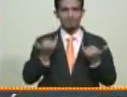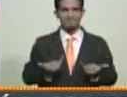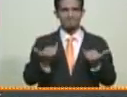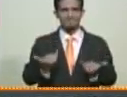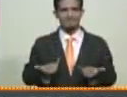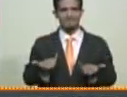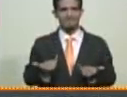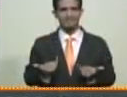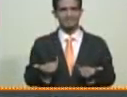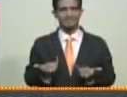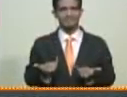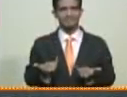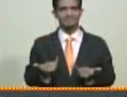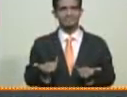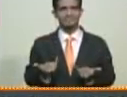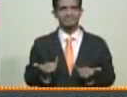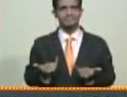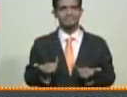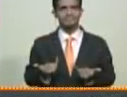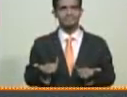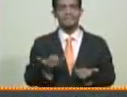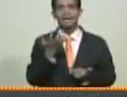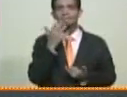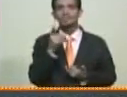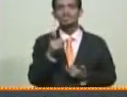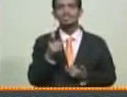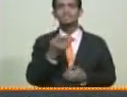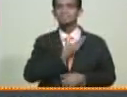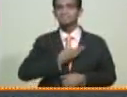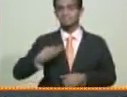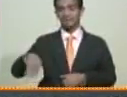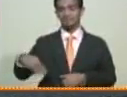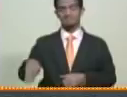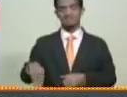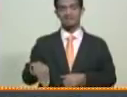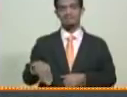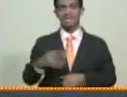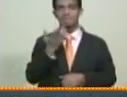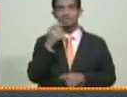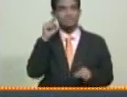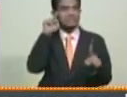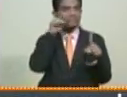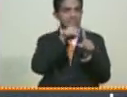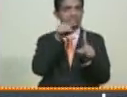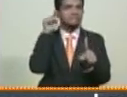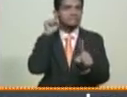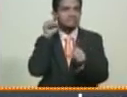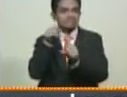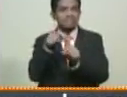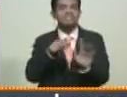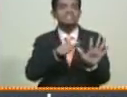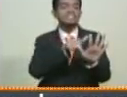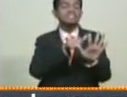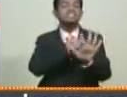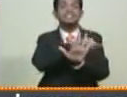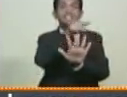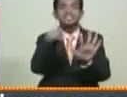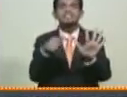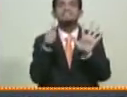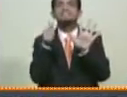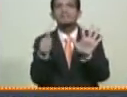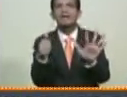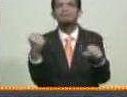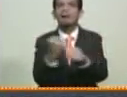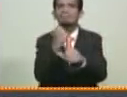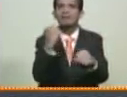la exposición que ha hecho el presidente con sus 6 líneas para el país de trabajo. Y ahí nosotros nos